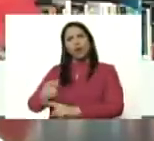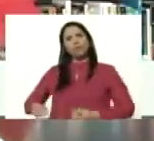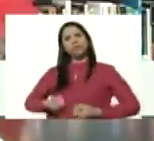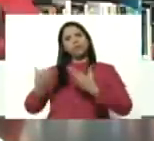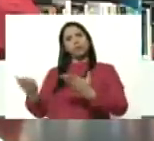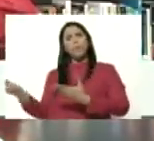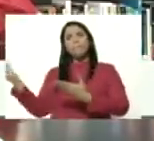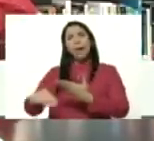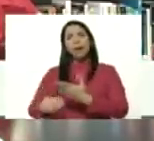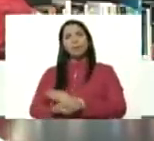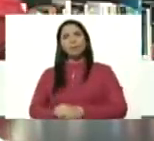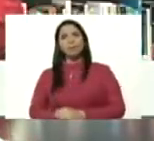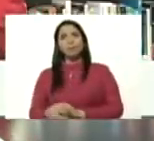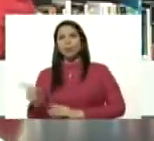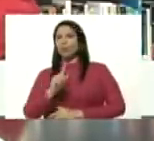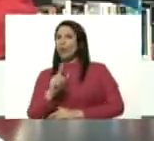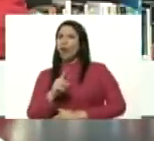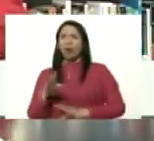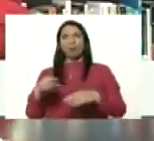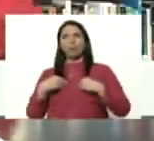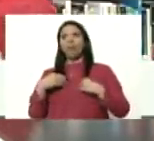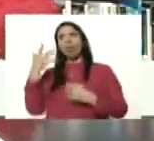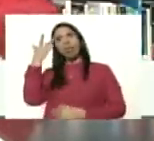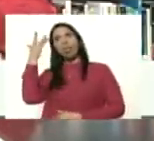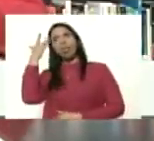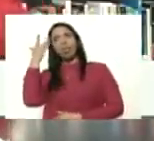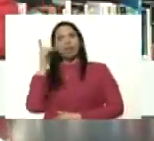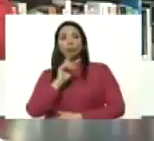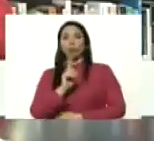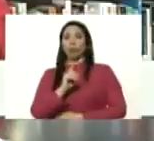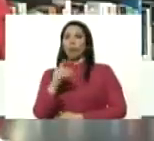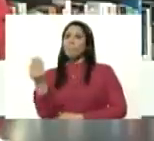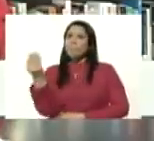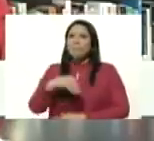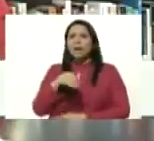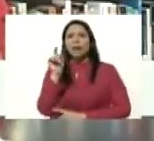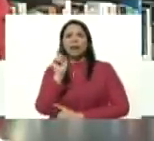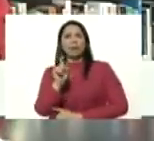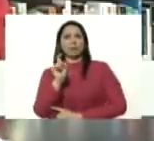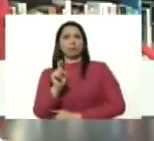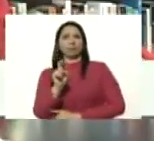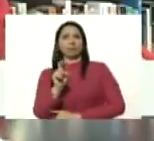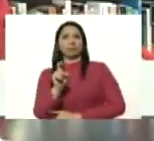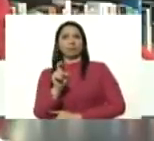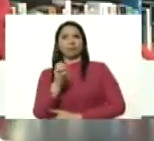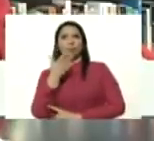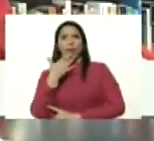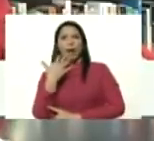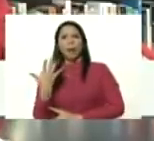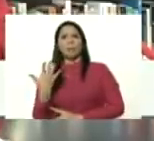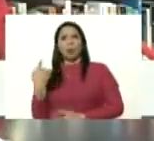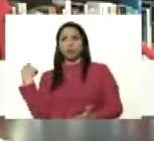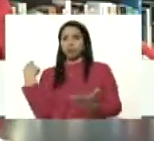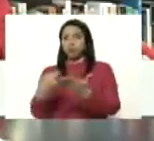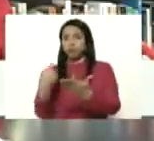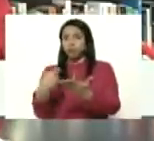más. No nos conformemos. ¿Qué más necesitan en inyección de